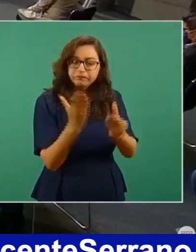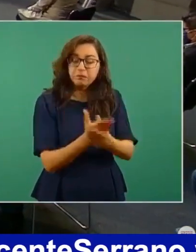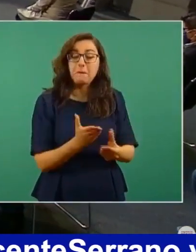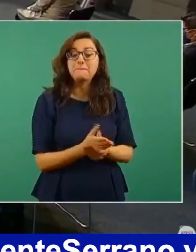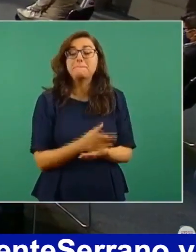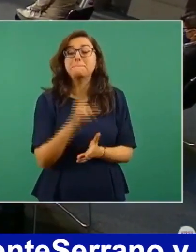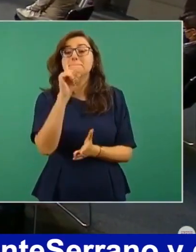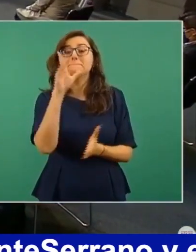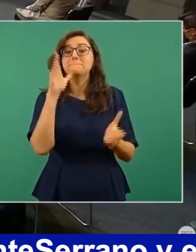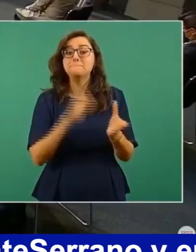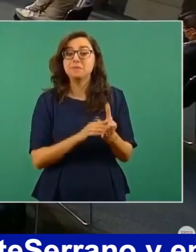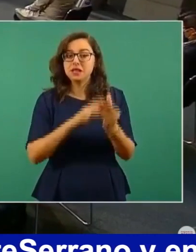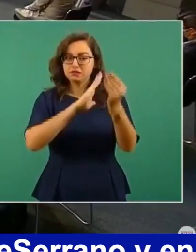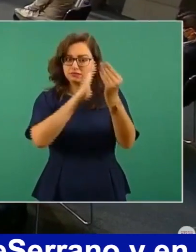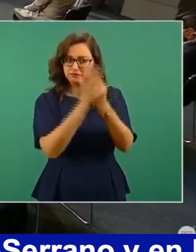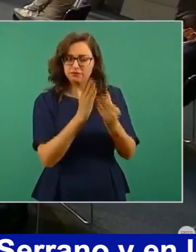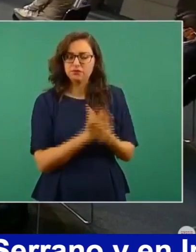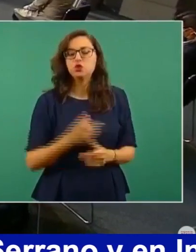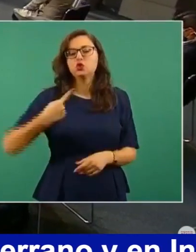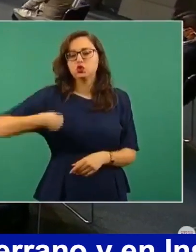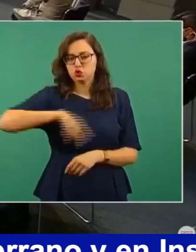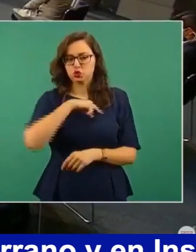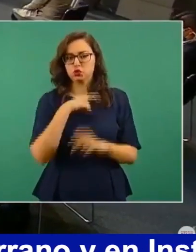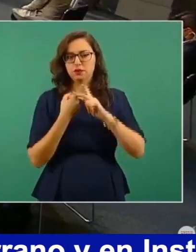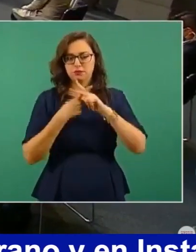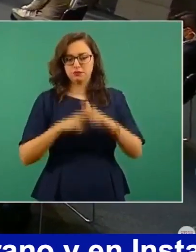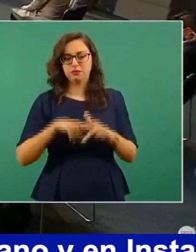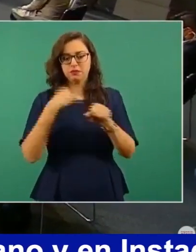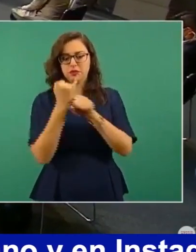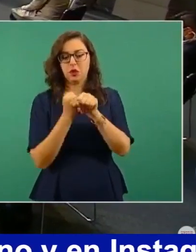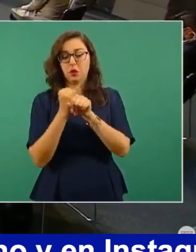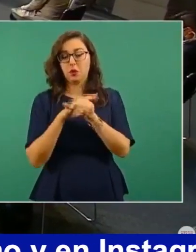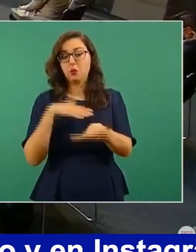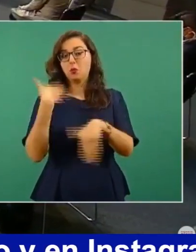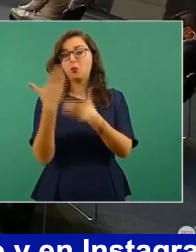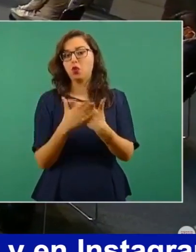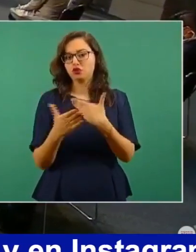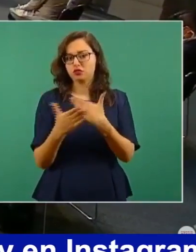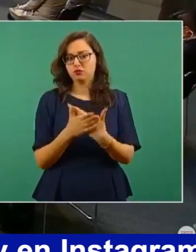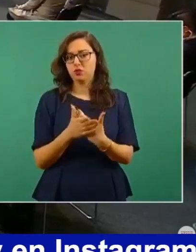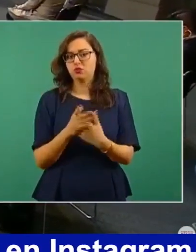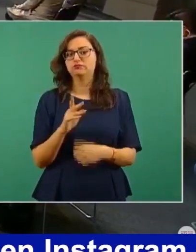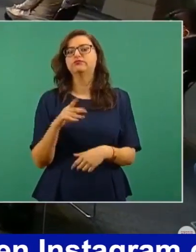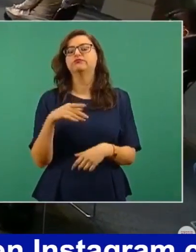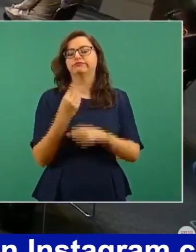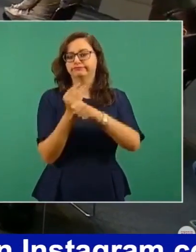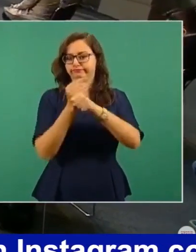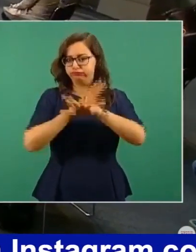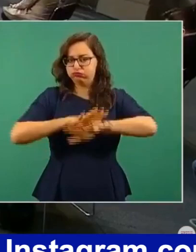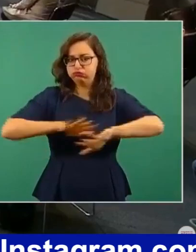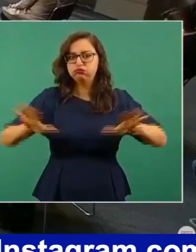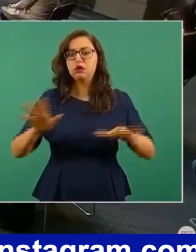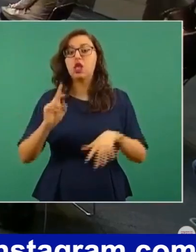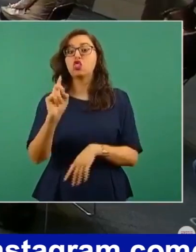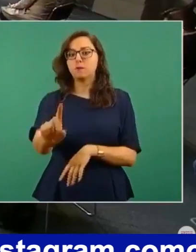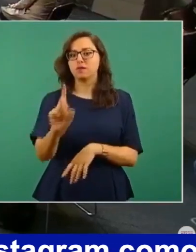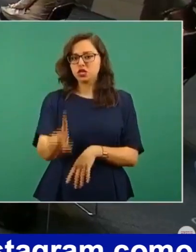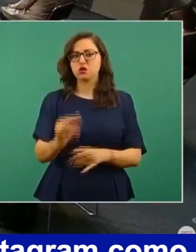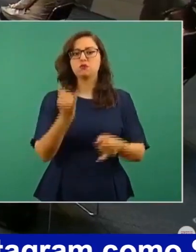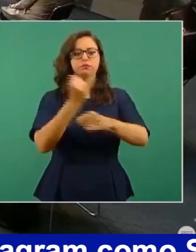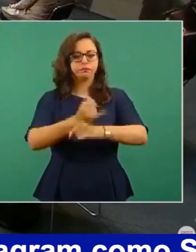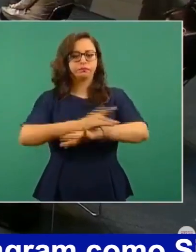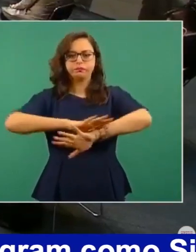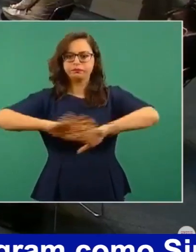ese expediente, estamos trabajándolo, que empezaremos a publicar el próximo domingo, y efectivamente hay mucha información porque se